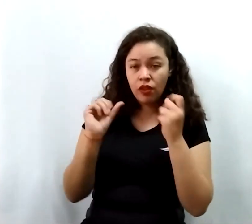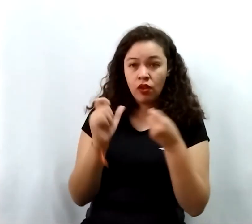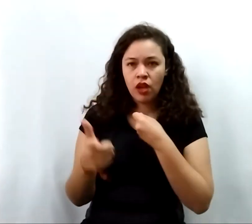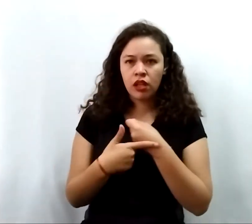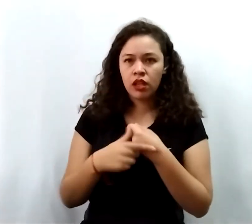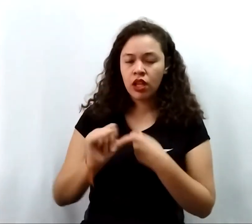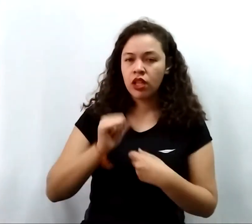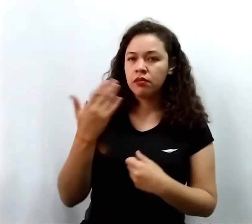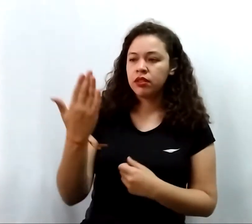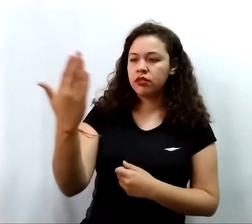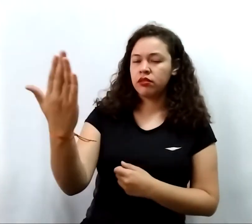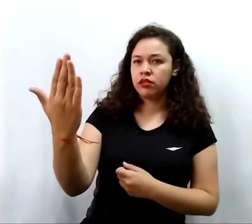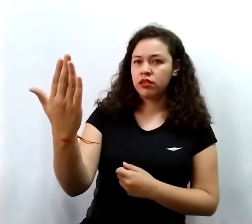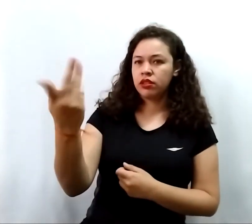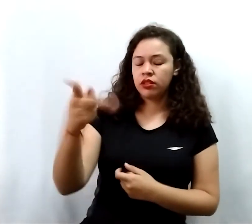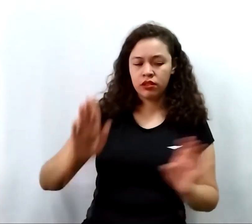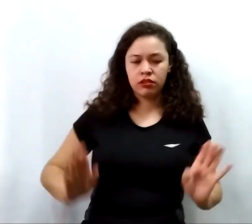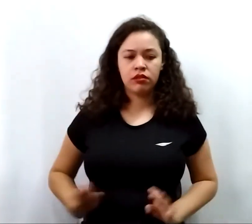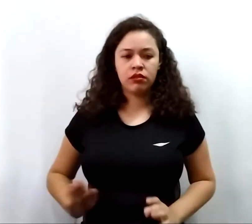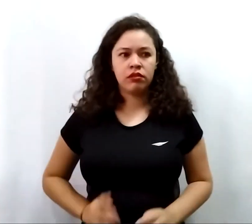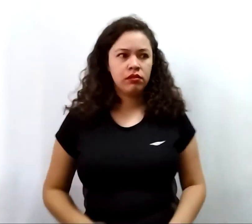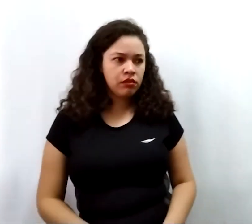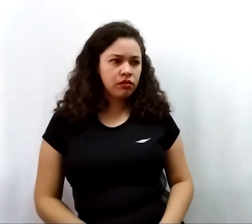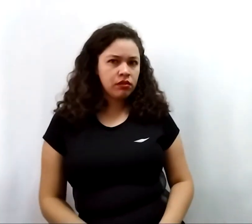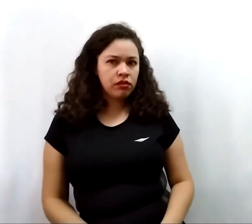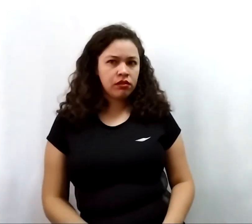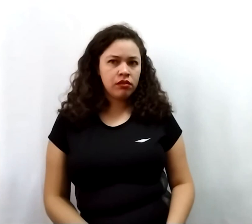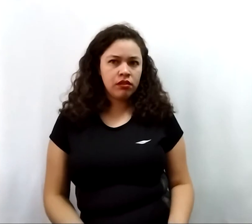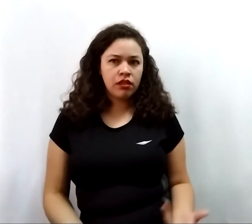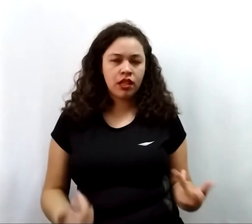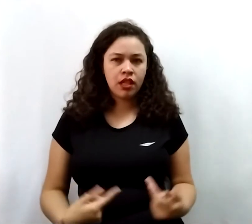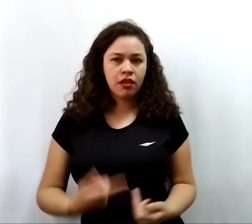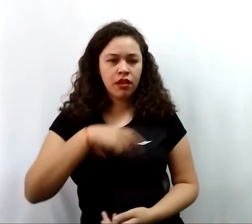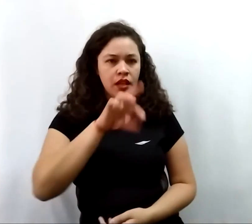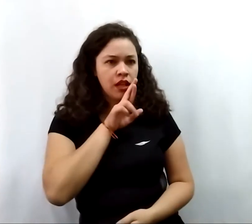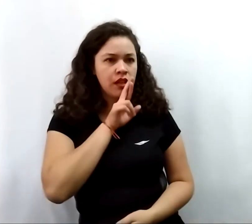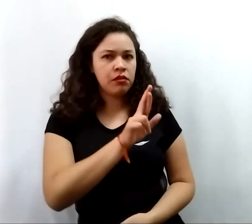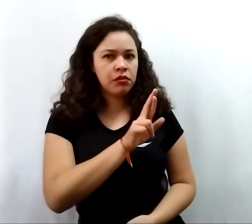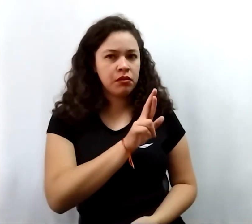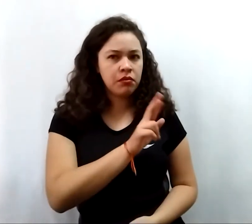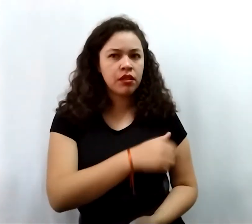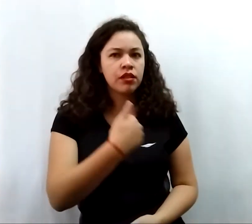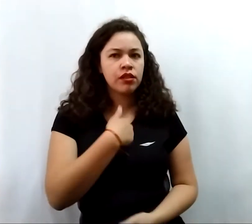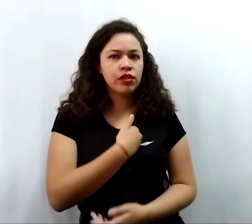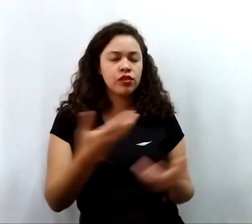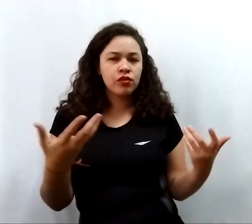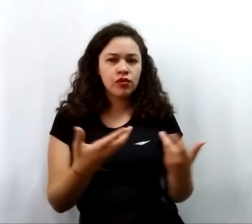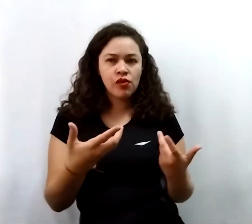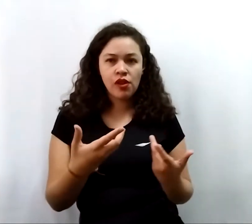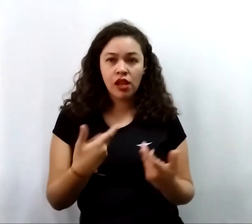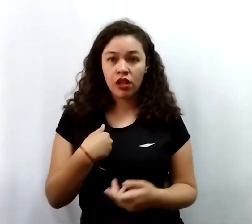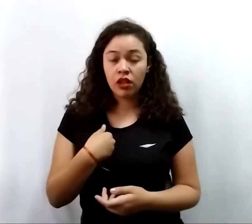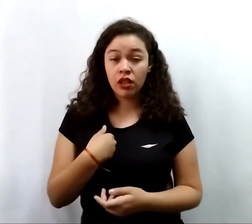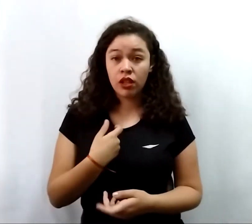el otro con su comportamiento me está dando una respuesta de qué es lo que yo estoy haciendo y no me